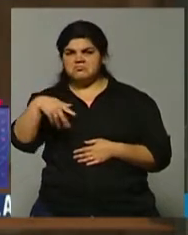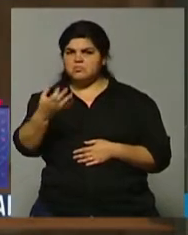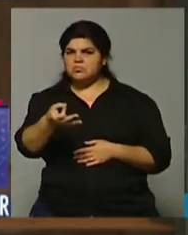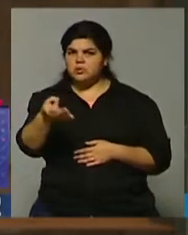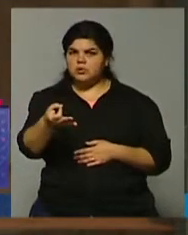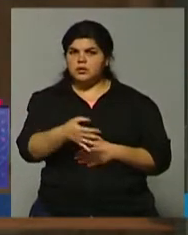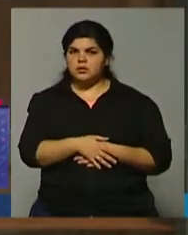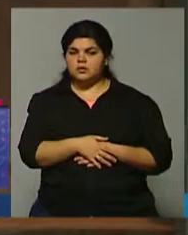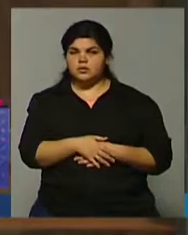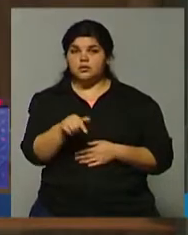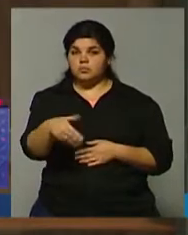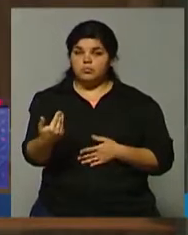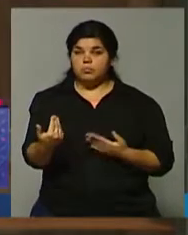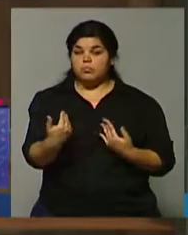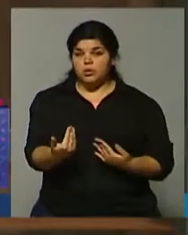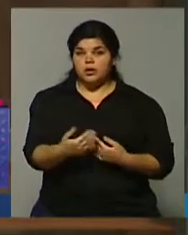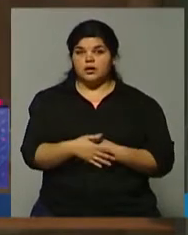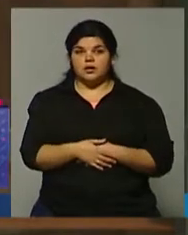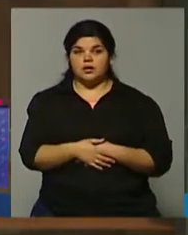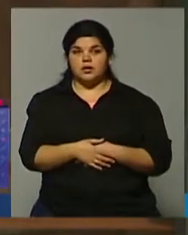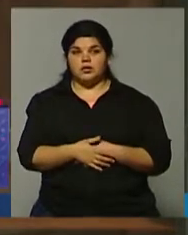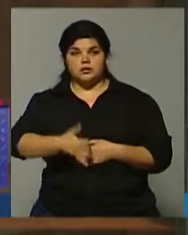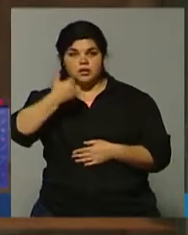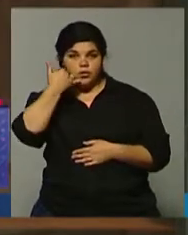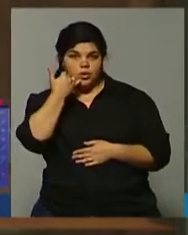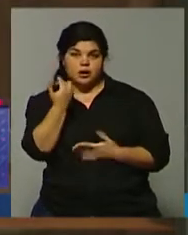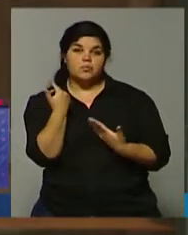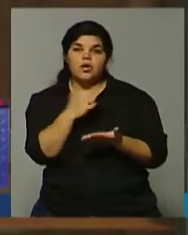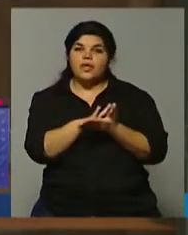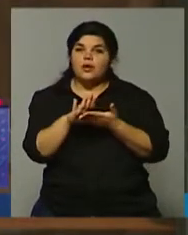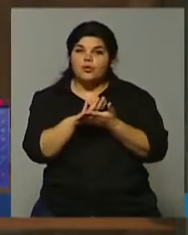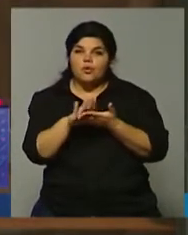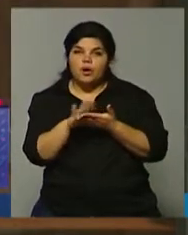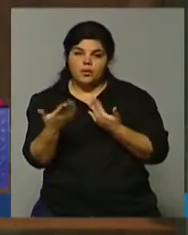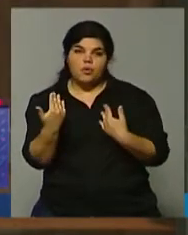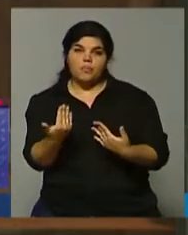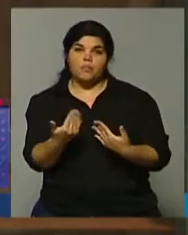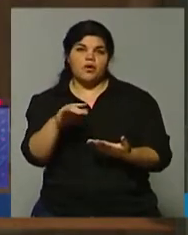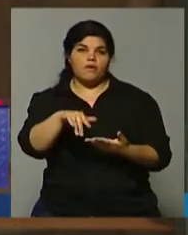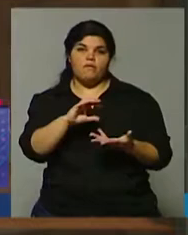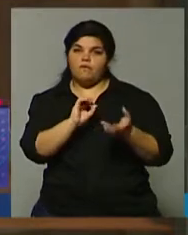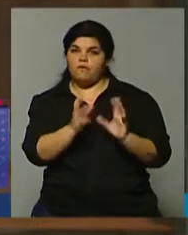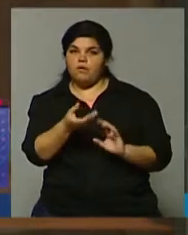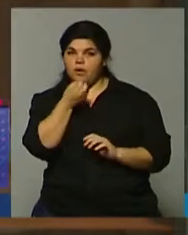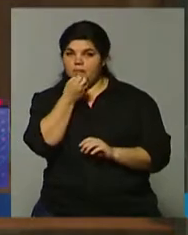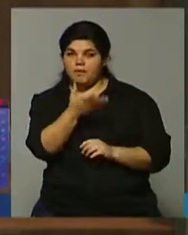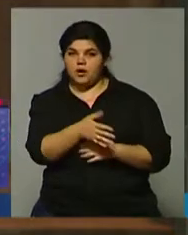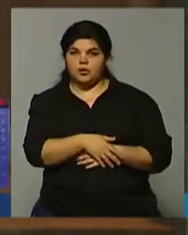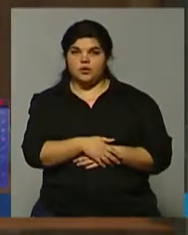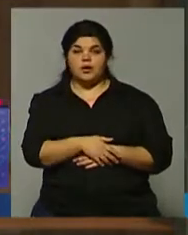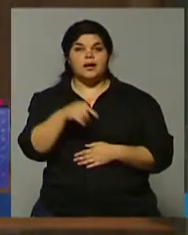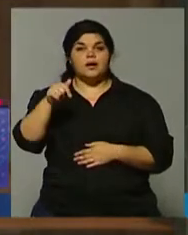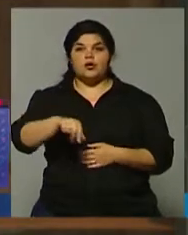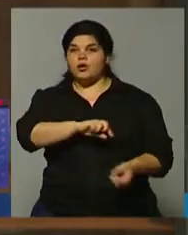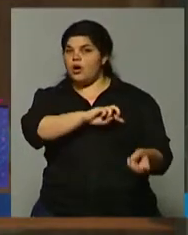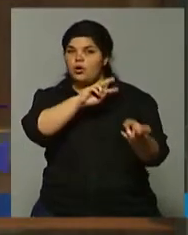en cuenta que se puede poner, como decías vos, a través del celular. Si tenemos uno más nuevito, obviamente hay mejores posibilidades. Ahora te voy a pasar a otro tema